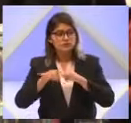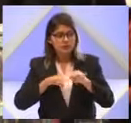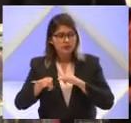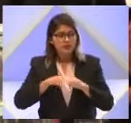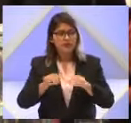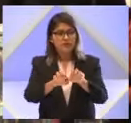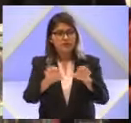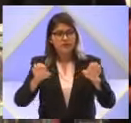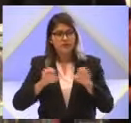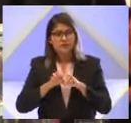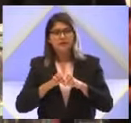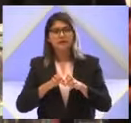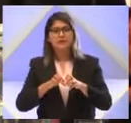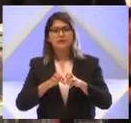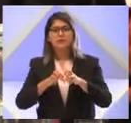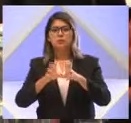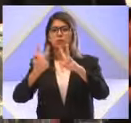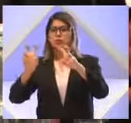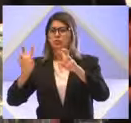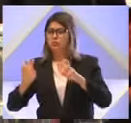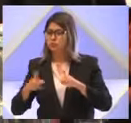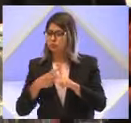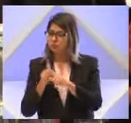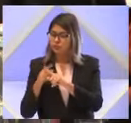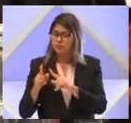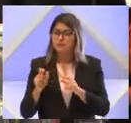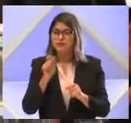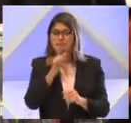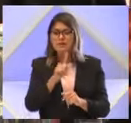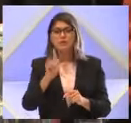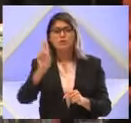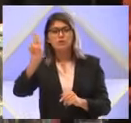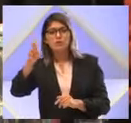interdisciplinarias como diferentes entidades universidades